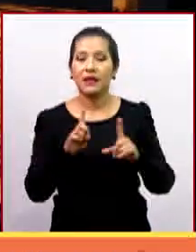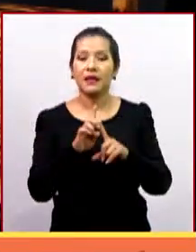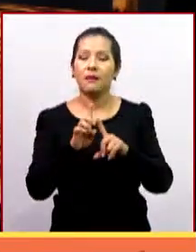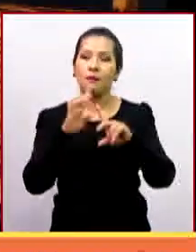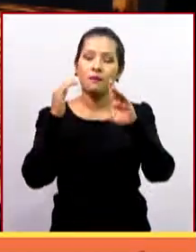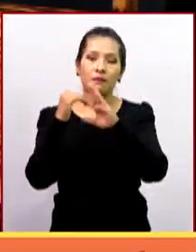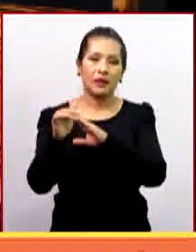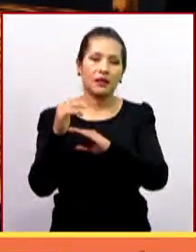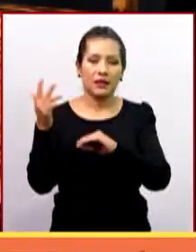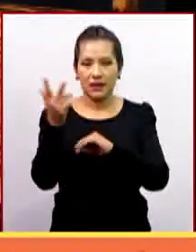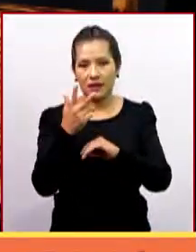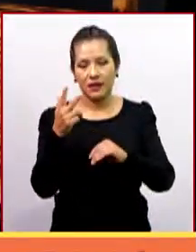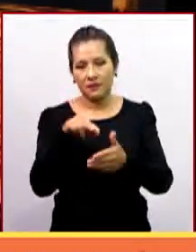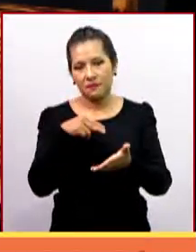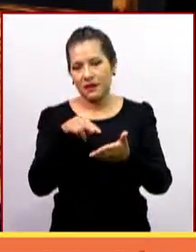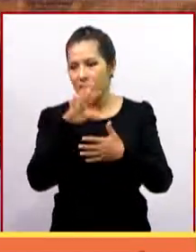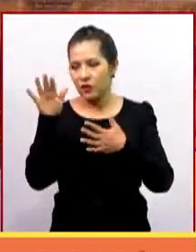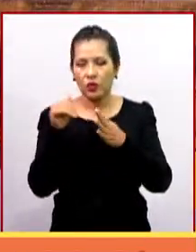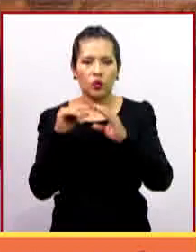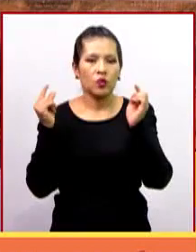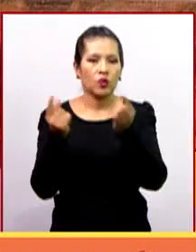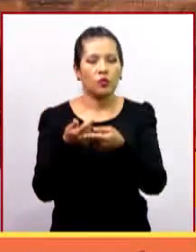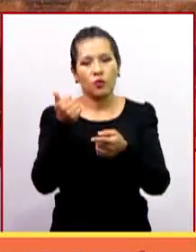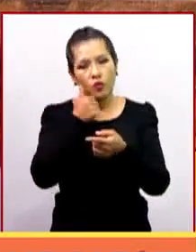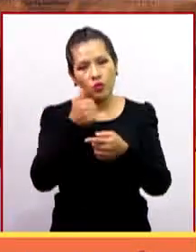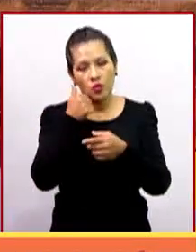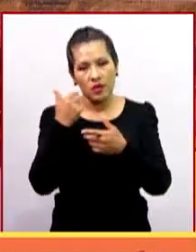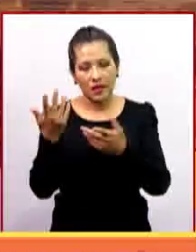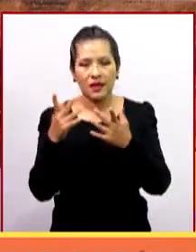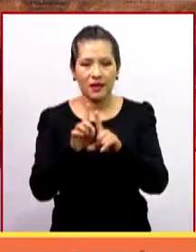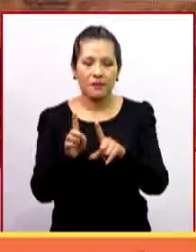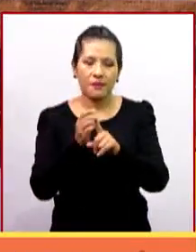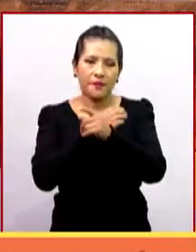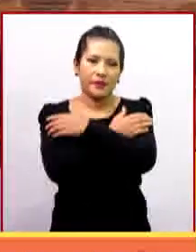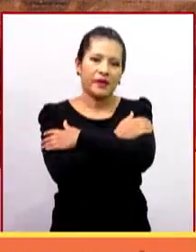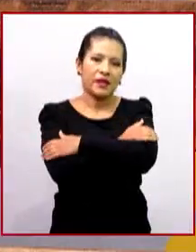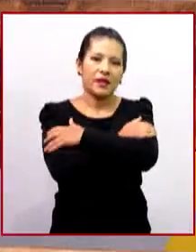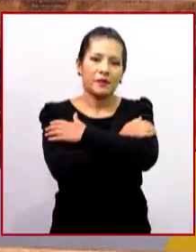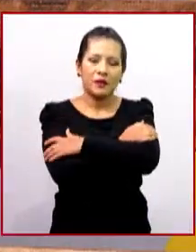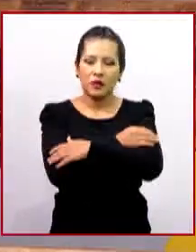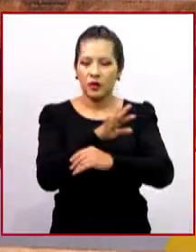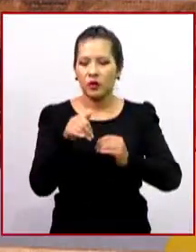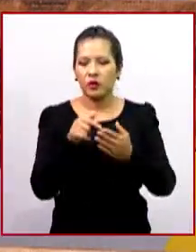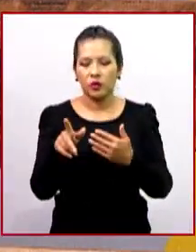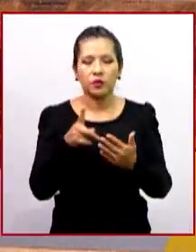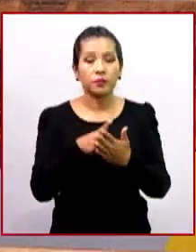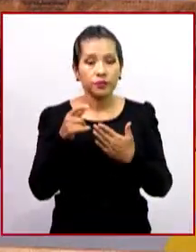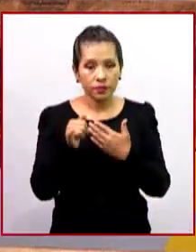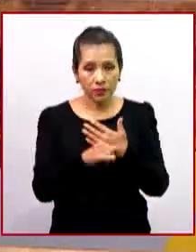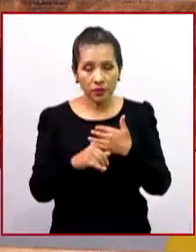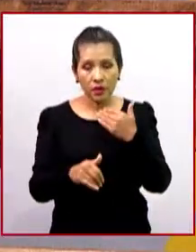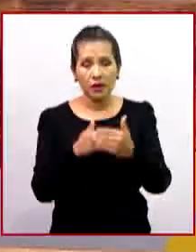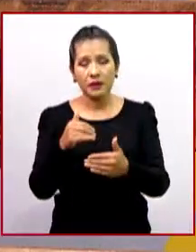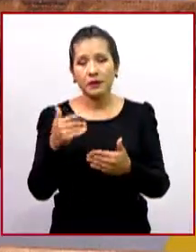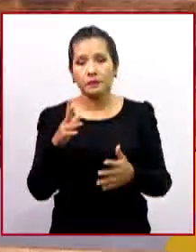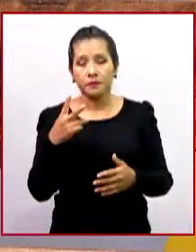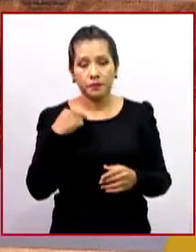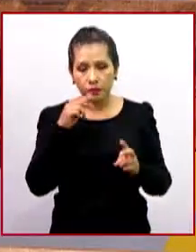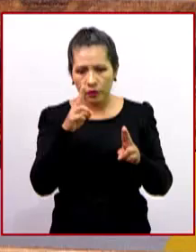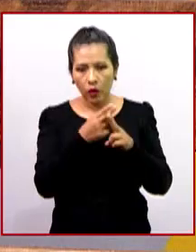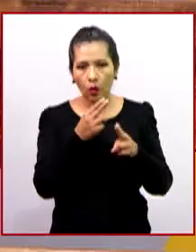gigante a todas las personas, hermosas mujeres que te están acompañando, porque me encanta decir que este es un proceso también. Que veía todos los